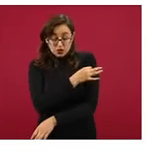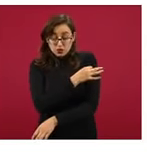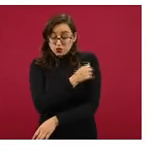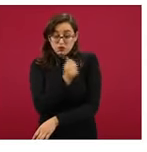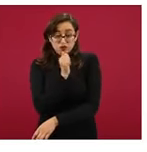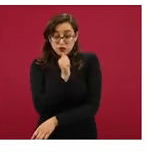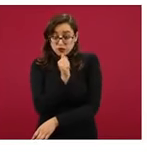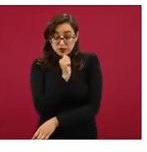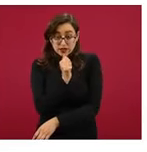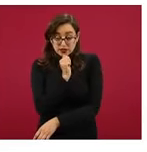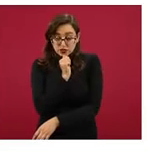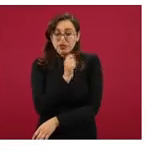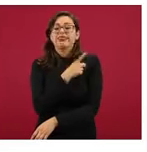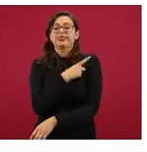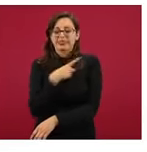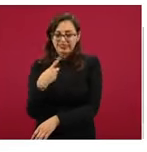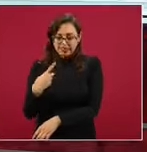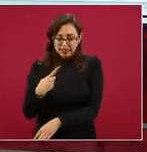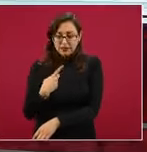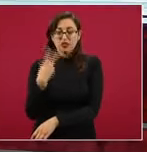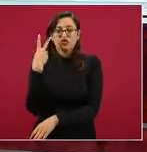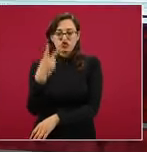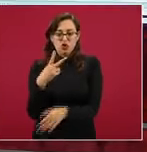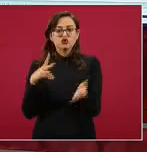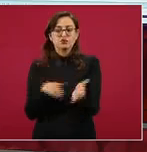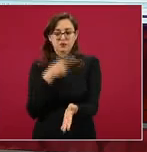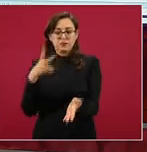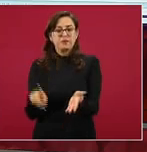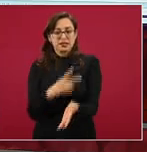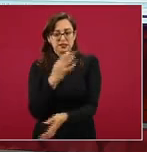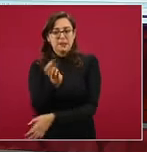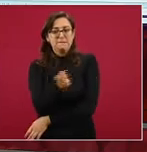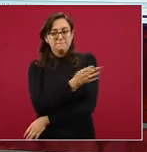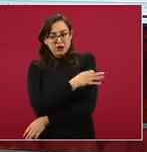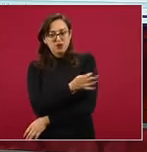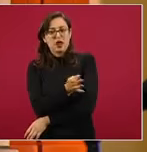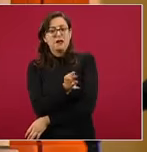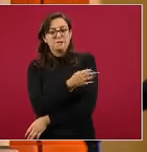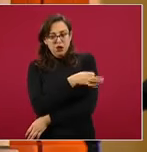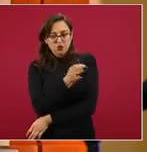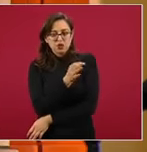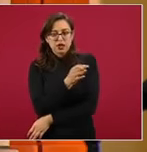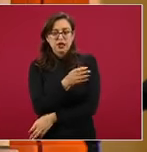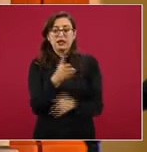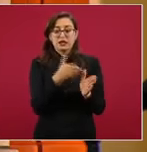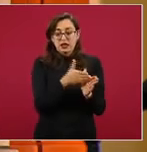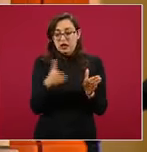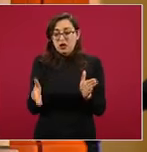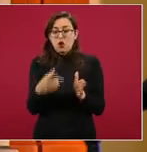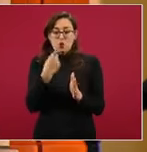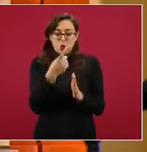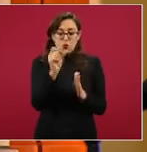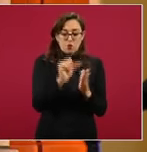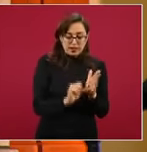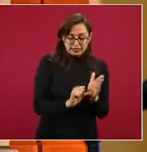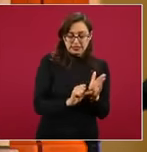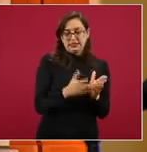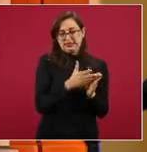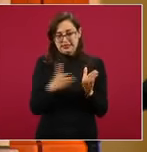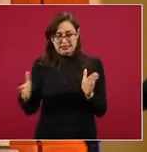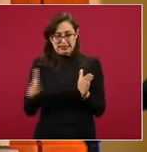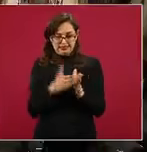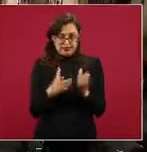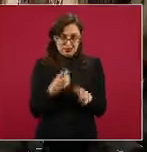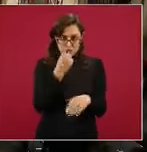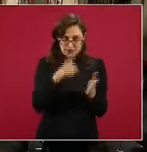una vacunación nunca, hay que aplicar dos dosis, con diferencia de 1 mes entre la primera dosis y la